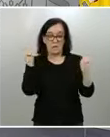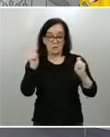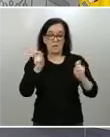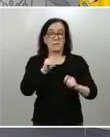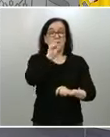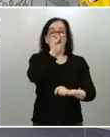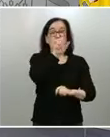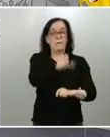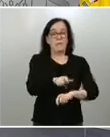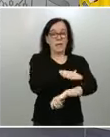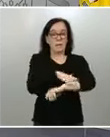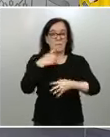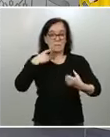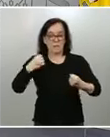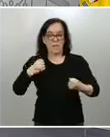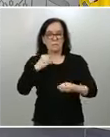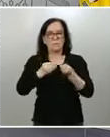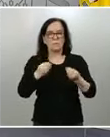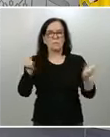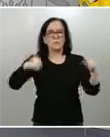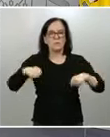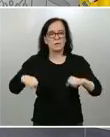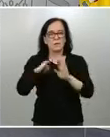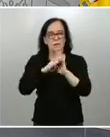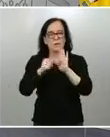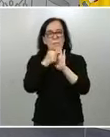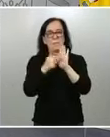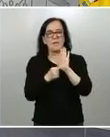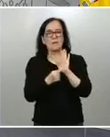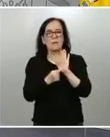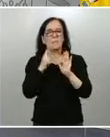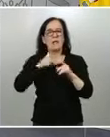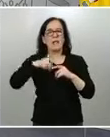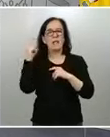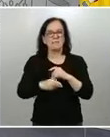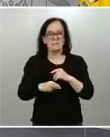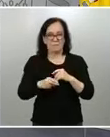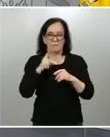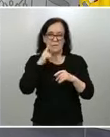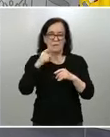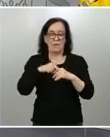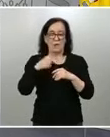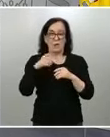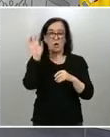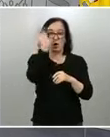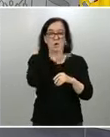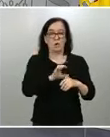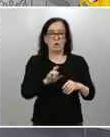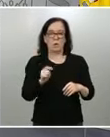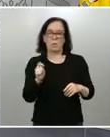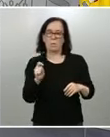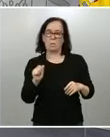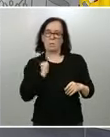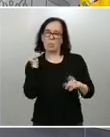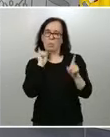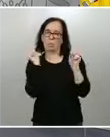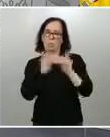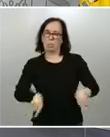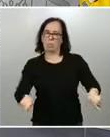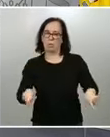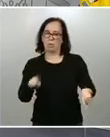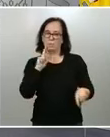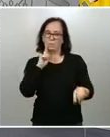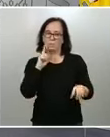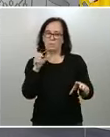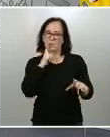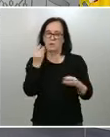se van a adoptar algún tipo de medidas para evitar que las comunidades para el pse no oculten algún dato para poder pasar